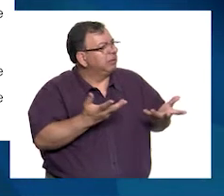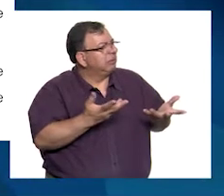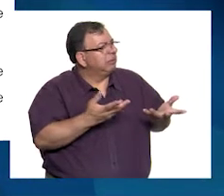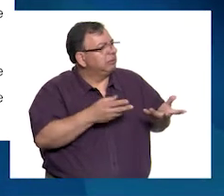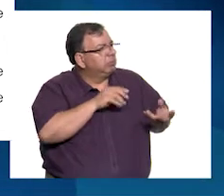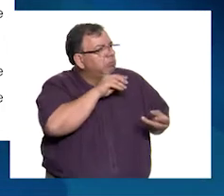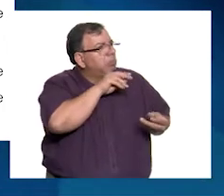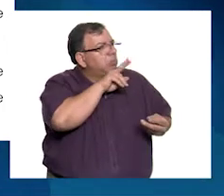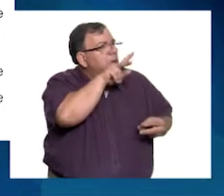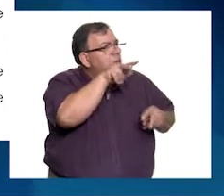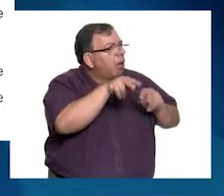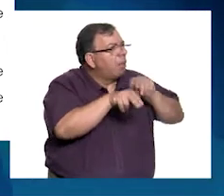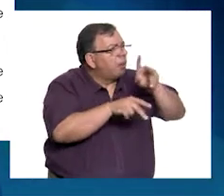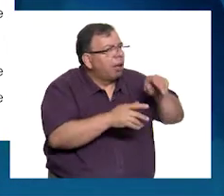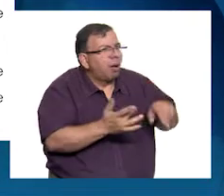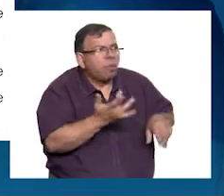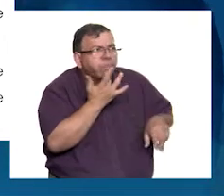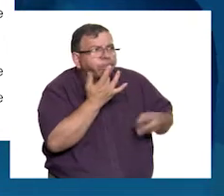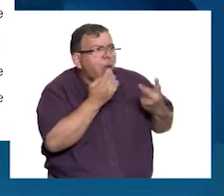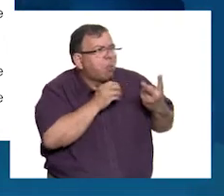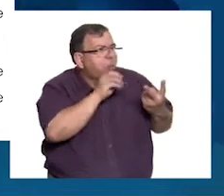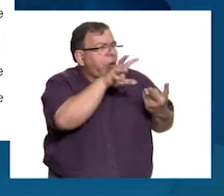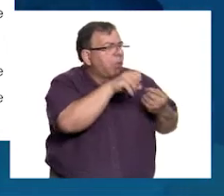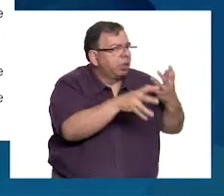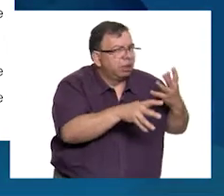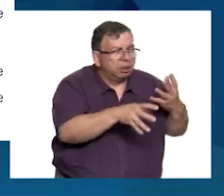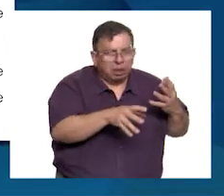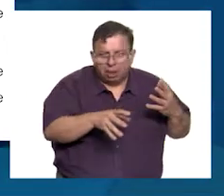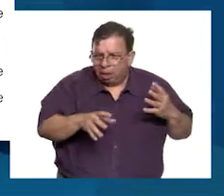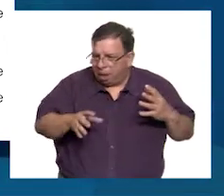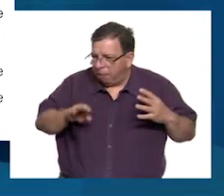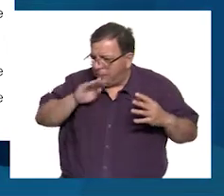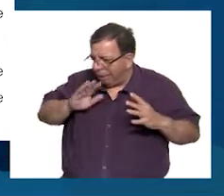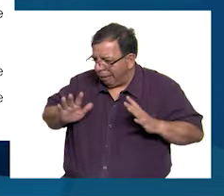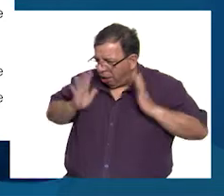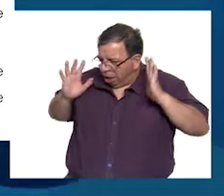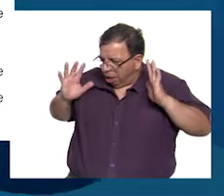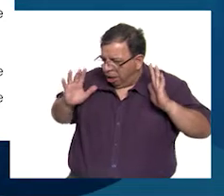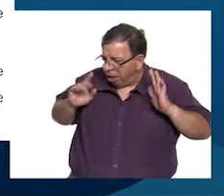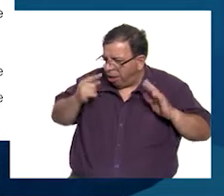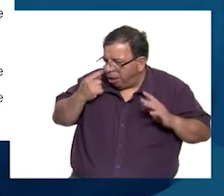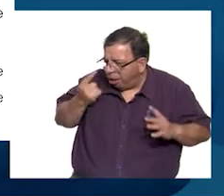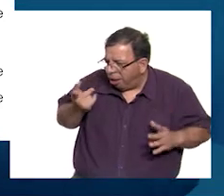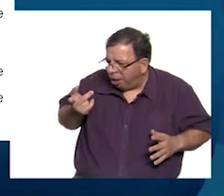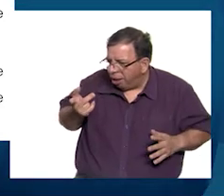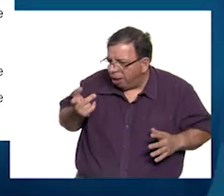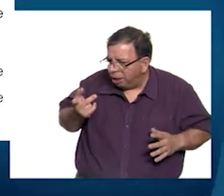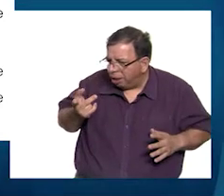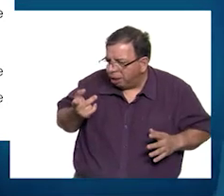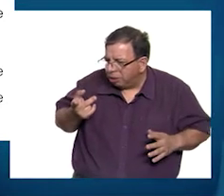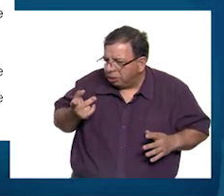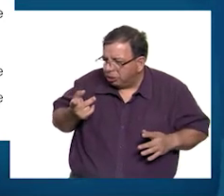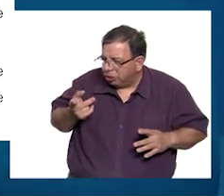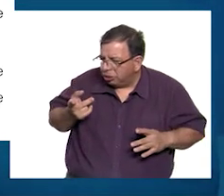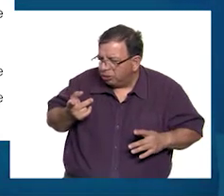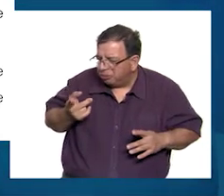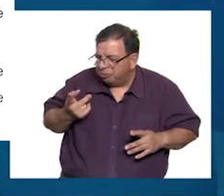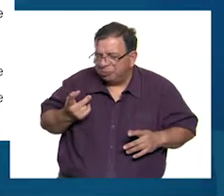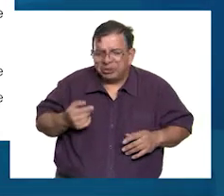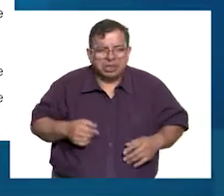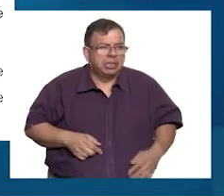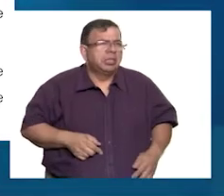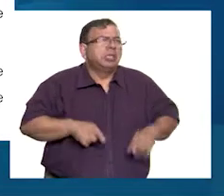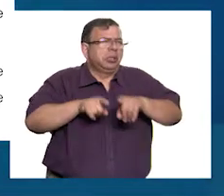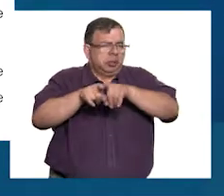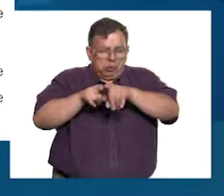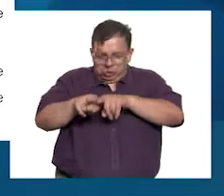echando 2 víboras y 2 sapos. ¡Cielos!, exclamó la madre, ¿qué veo? Su hermana es la causante de todo, me las